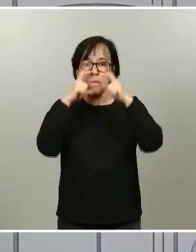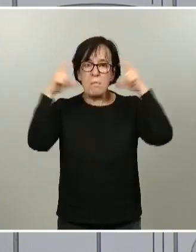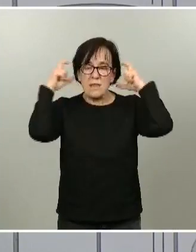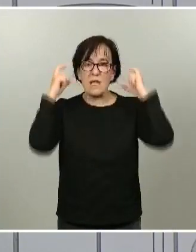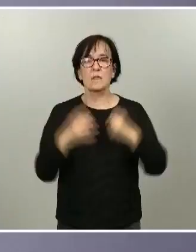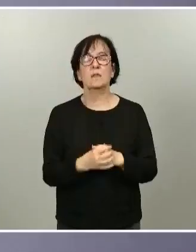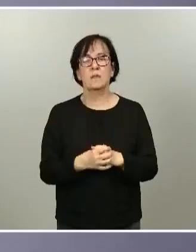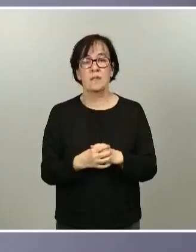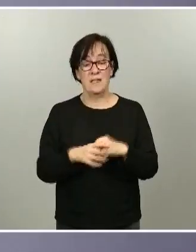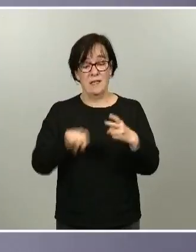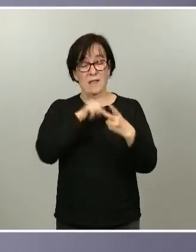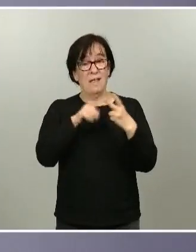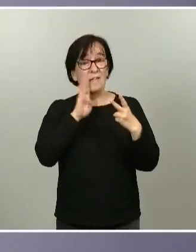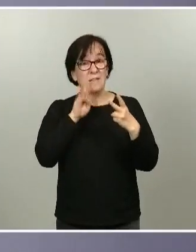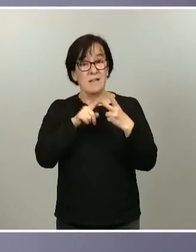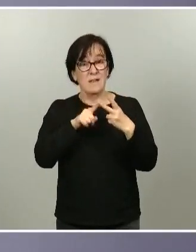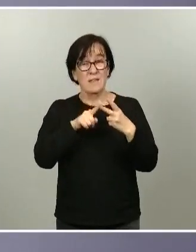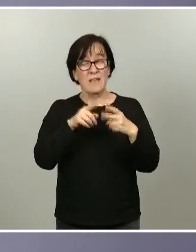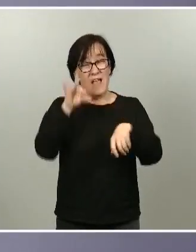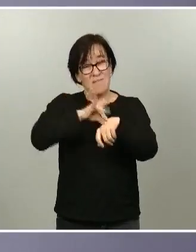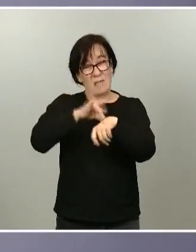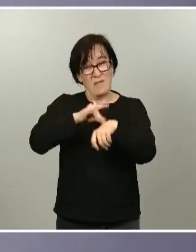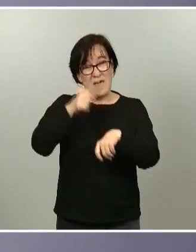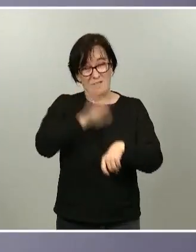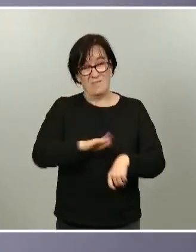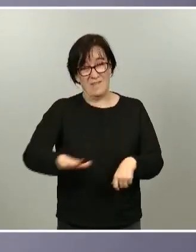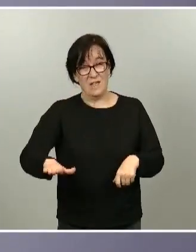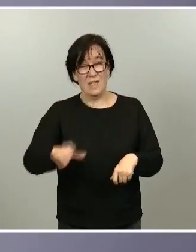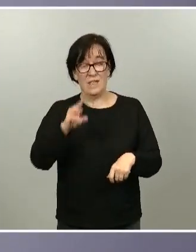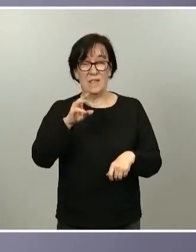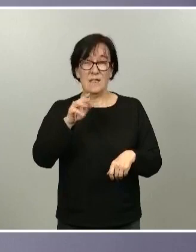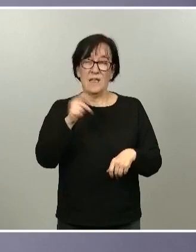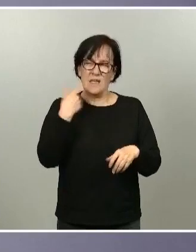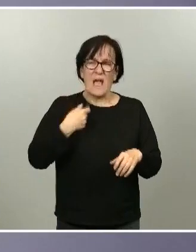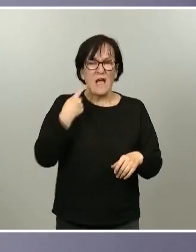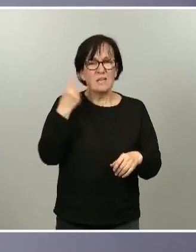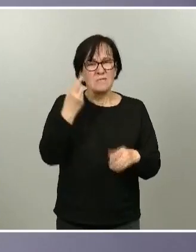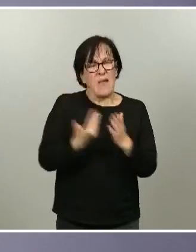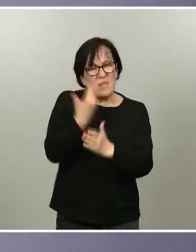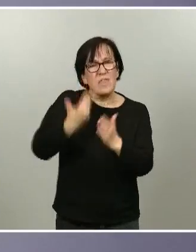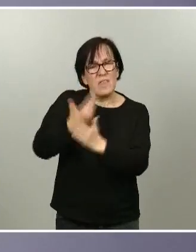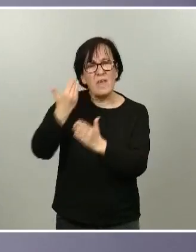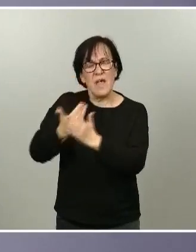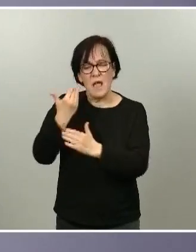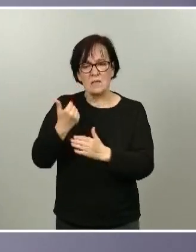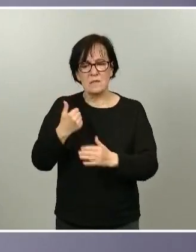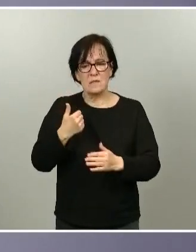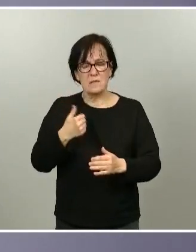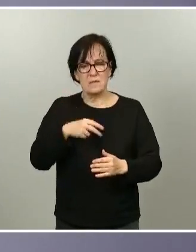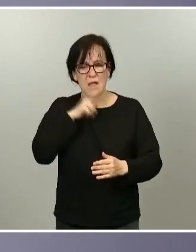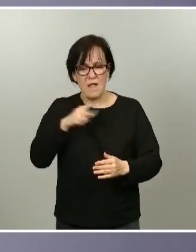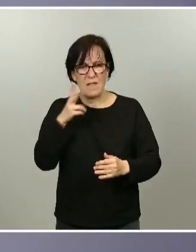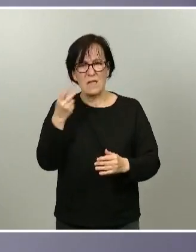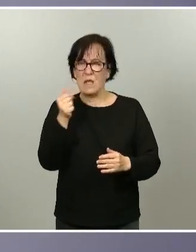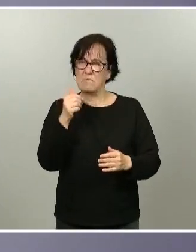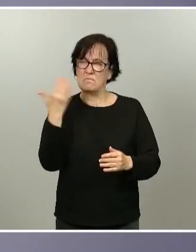la enfermedad de Kawasaki, yo creo que llevamos ya varios días también hablando de ella, incluso alguna semana. En